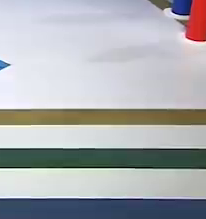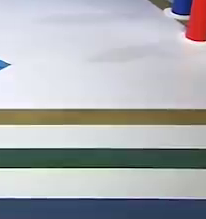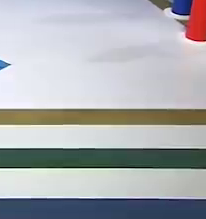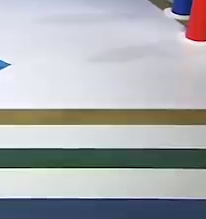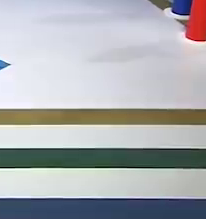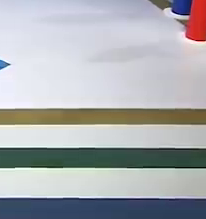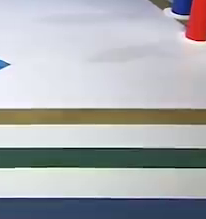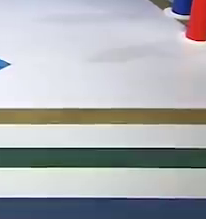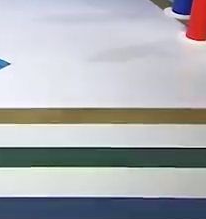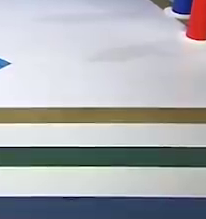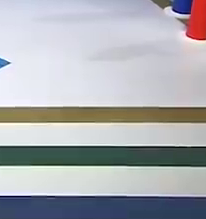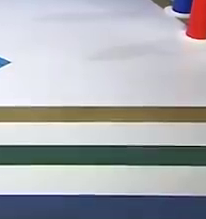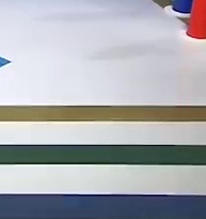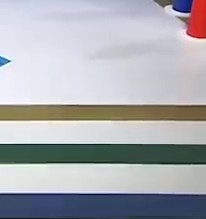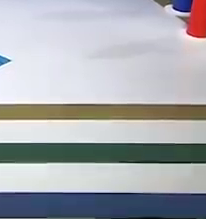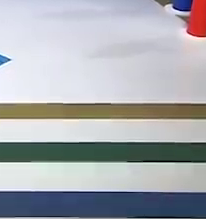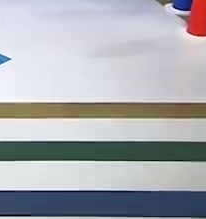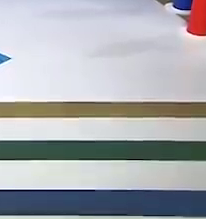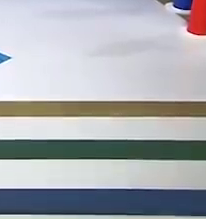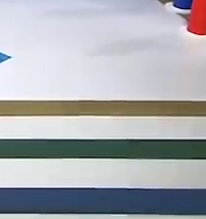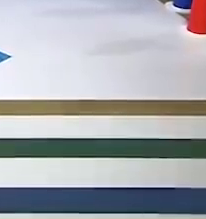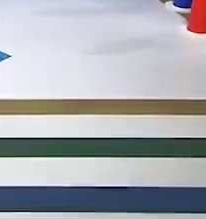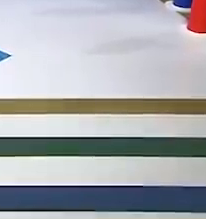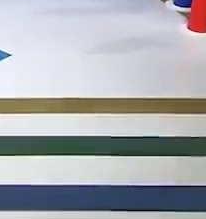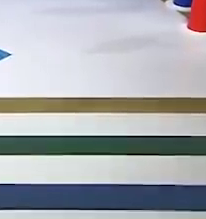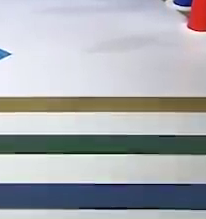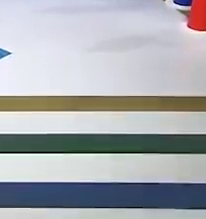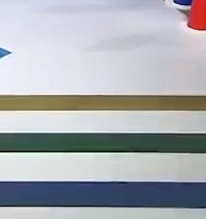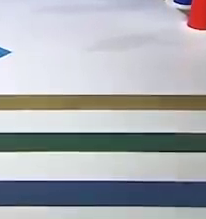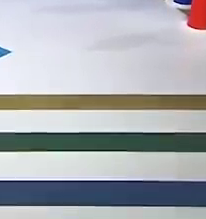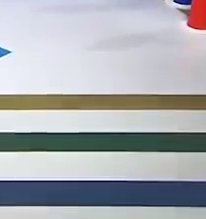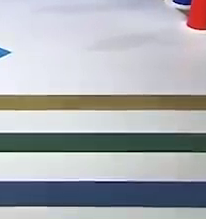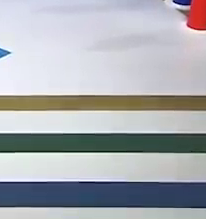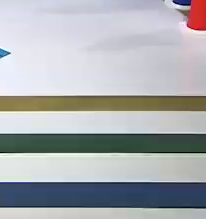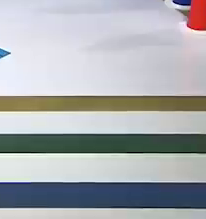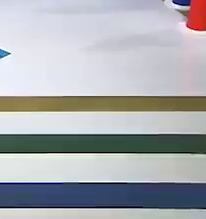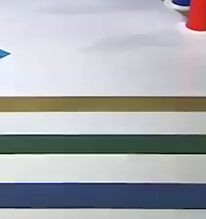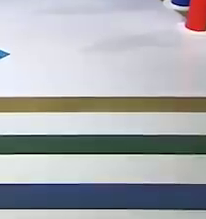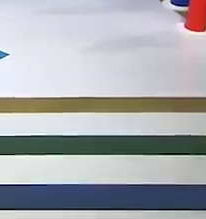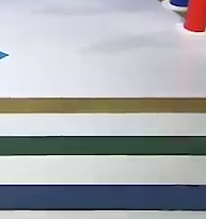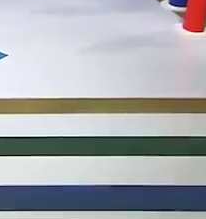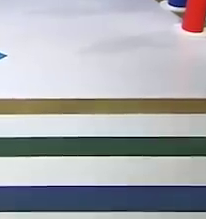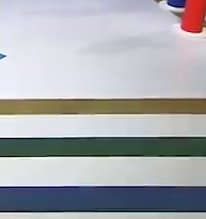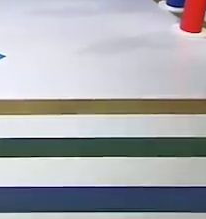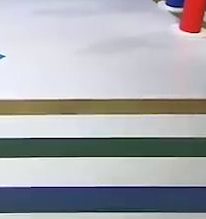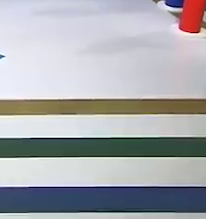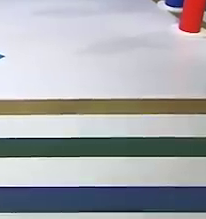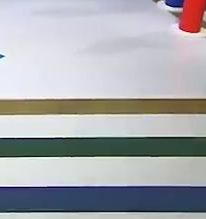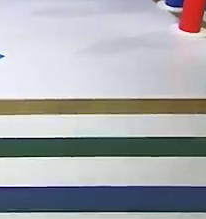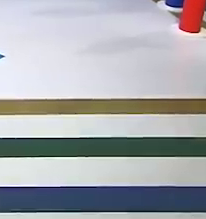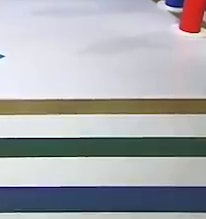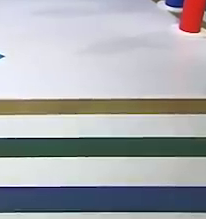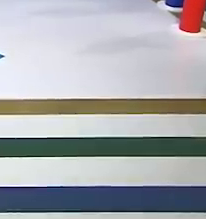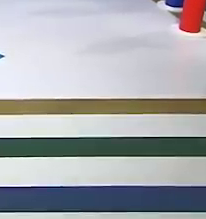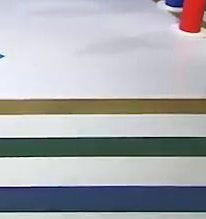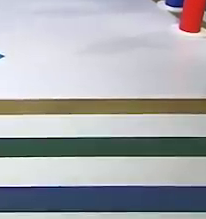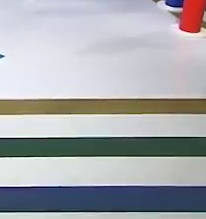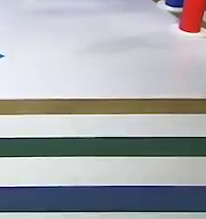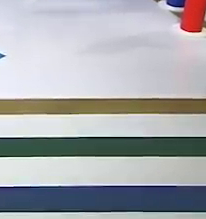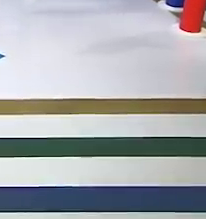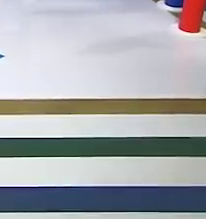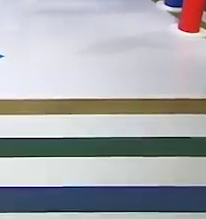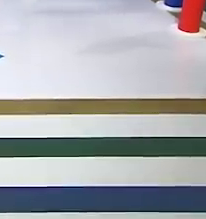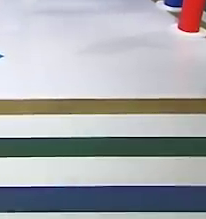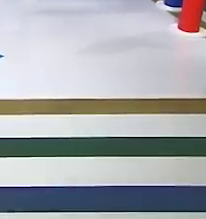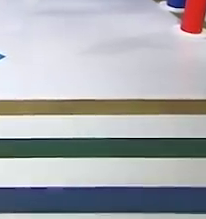pie. Dos y una mano. Y una mano. Bien. ¿Qué te parece si lo hago de regreso? Va. Suena la percusión.